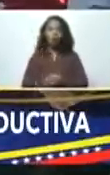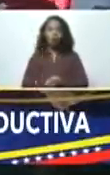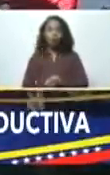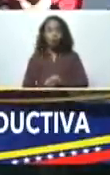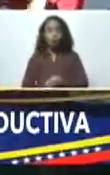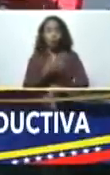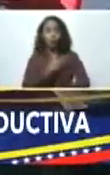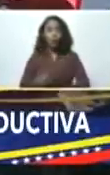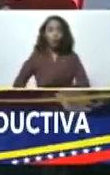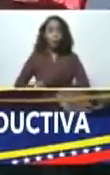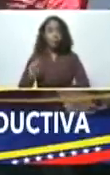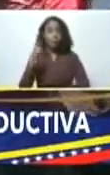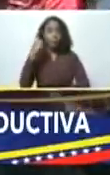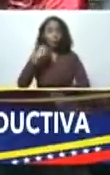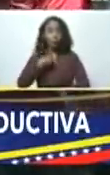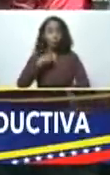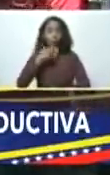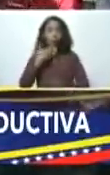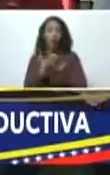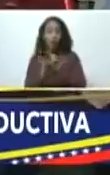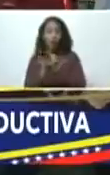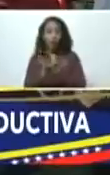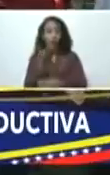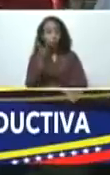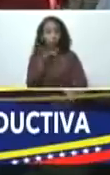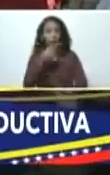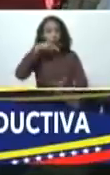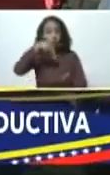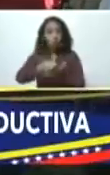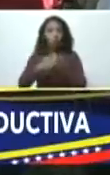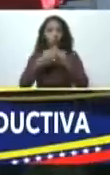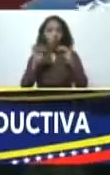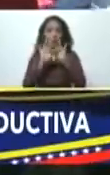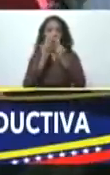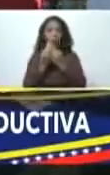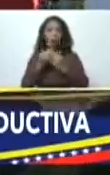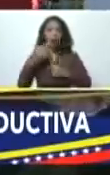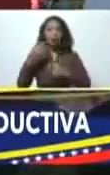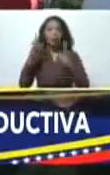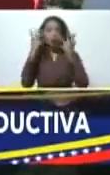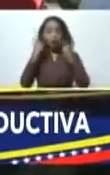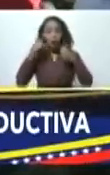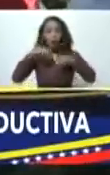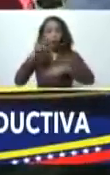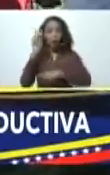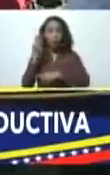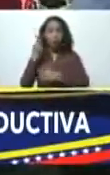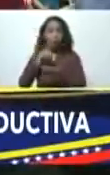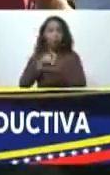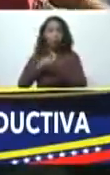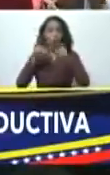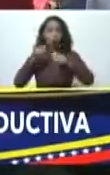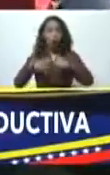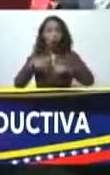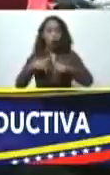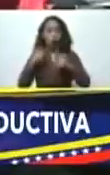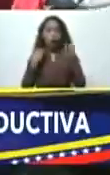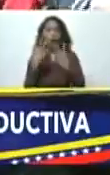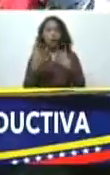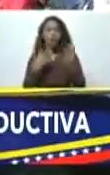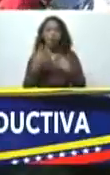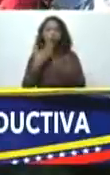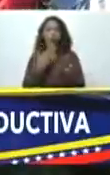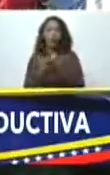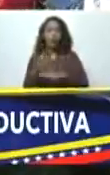Presidente, primero que todo... darle las gracias en nombre de toda la familia caprina y ovina de Venezuela que está presente en esta feria. Gracias